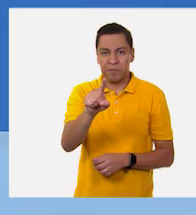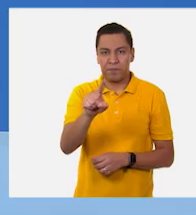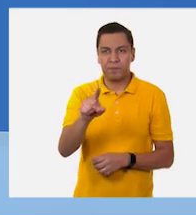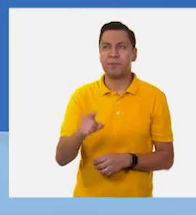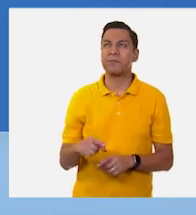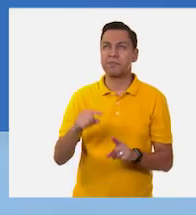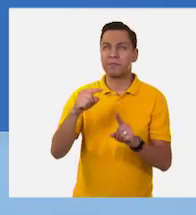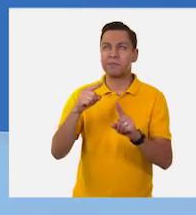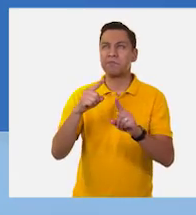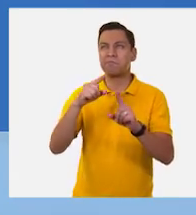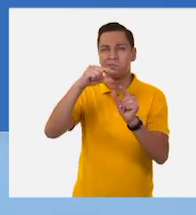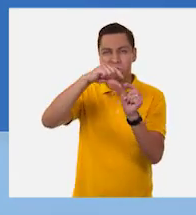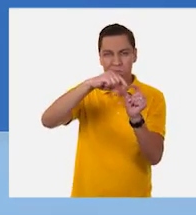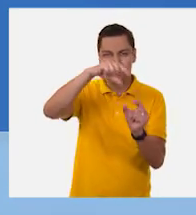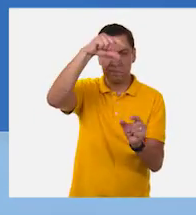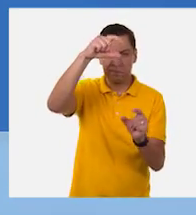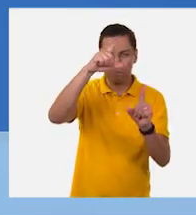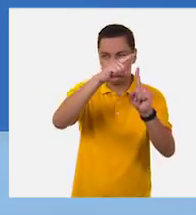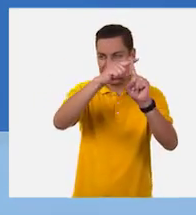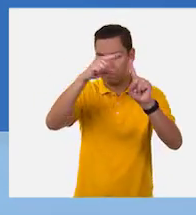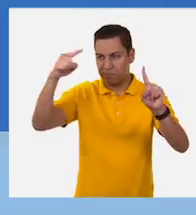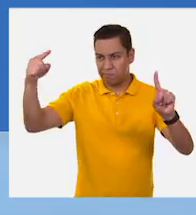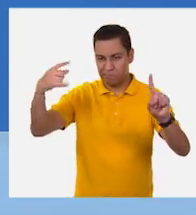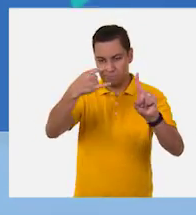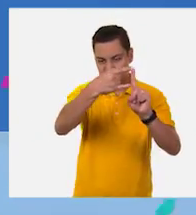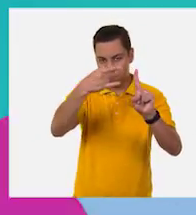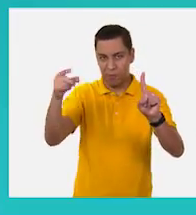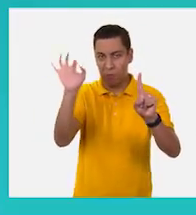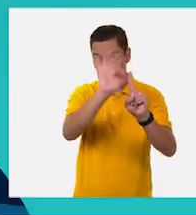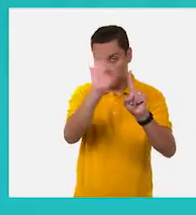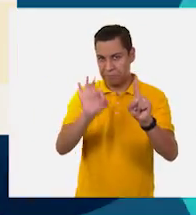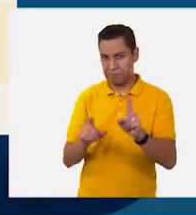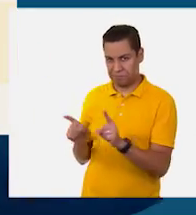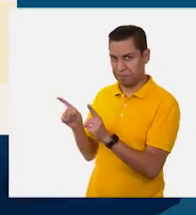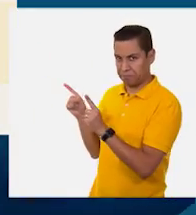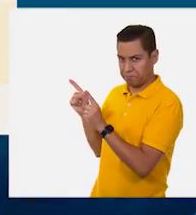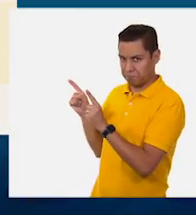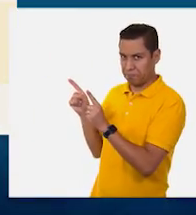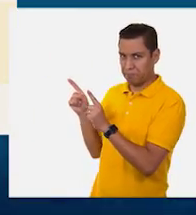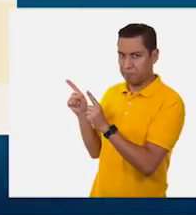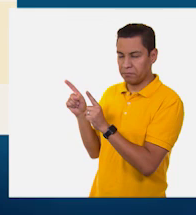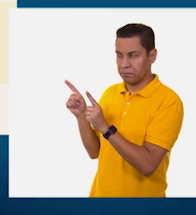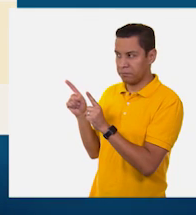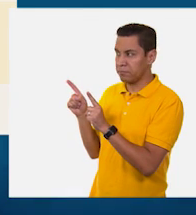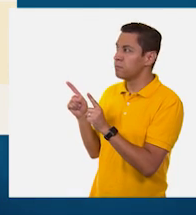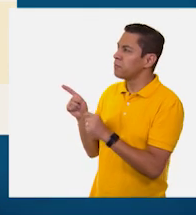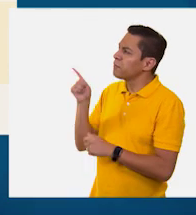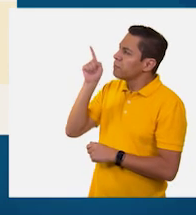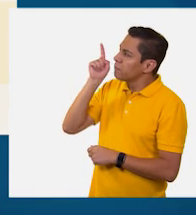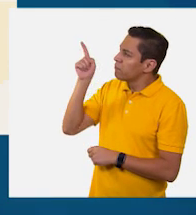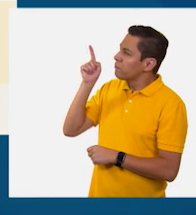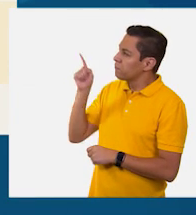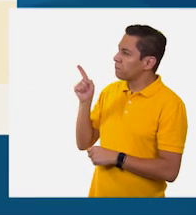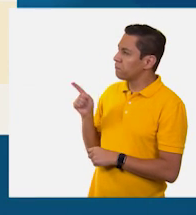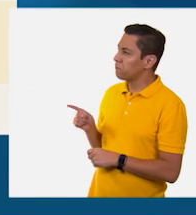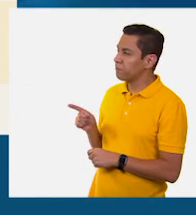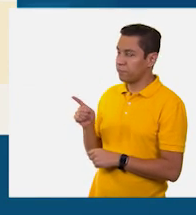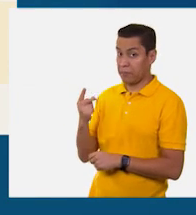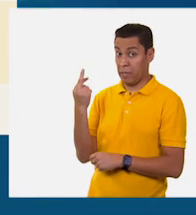una tabla de proporcionalidad. Por ejemplo, en la siguiente tabla, aquí podemos ver